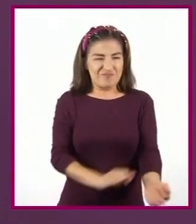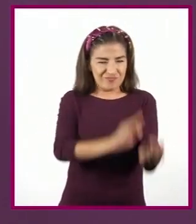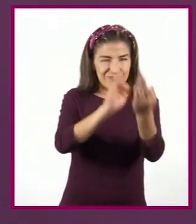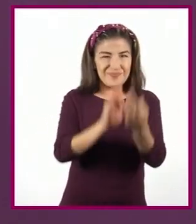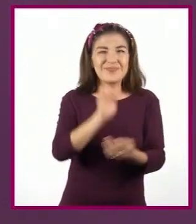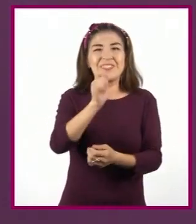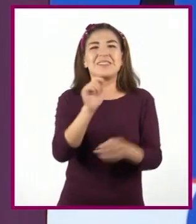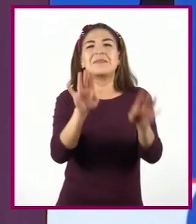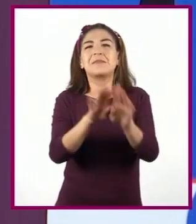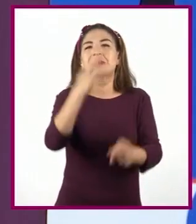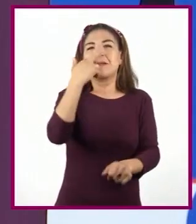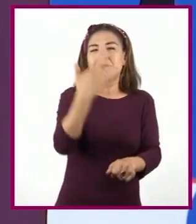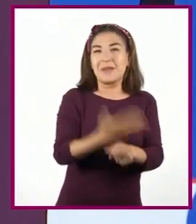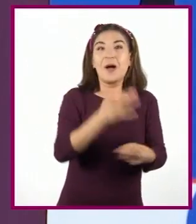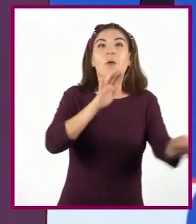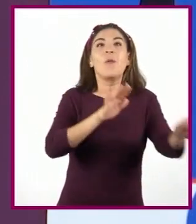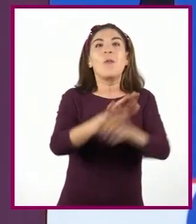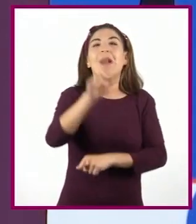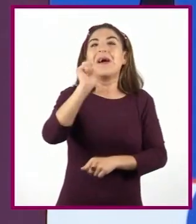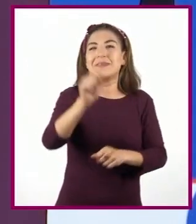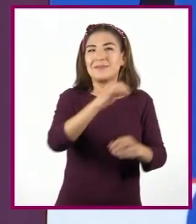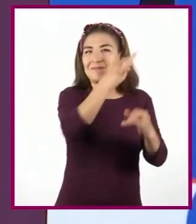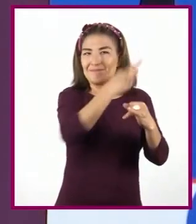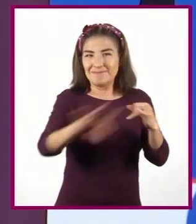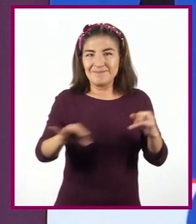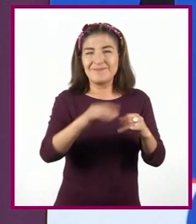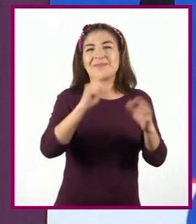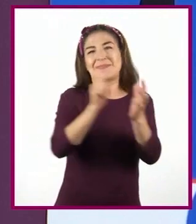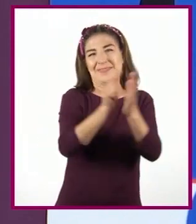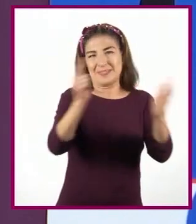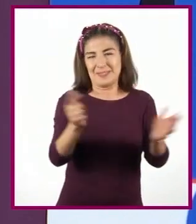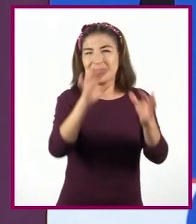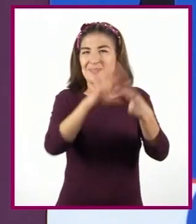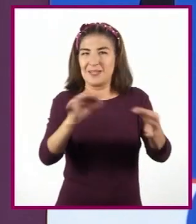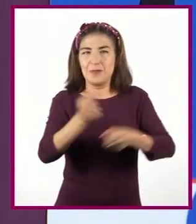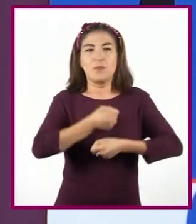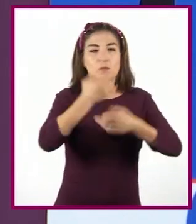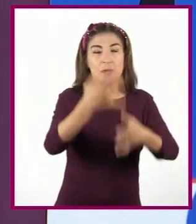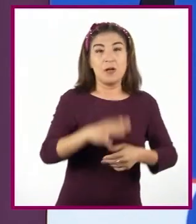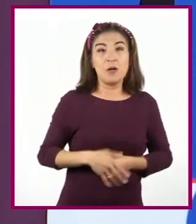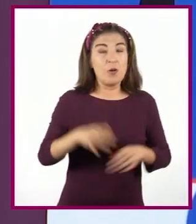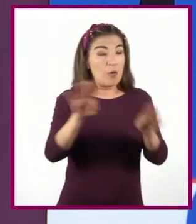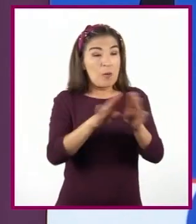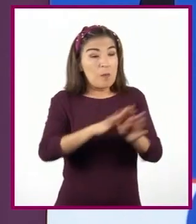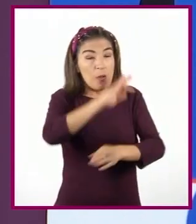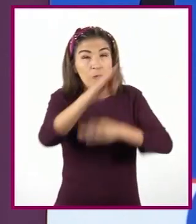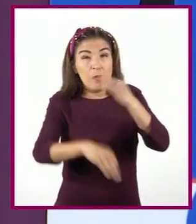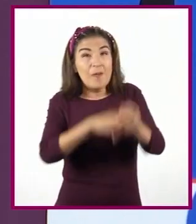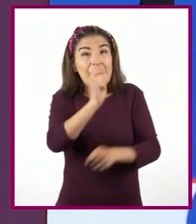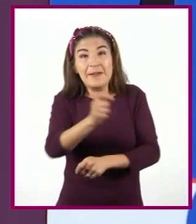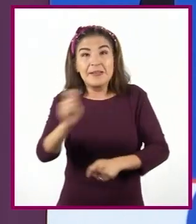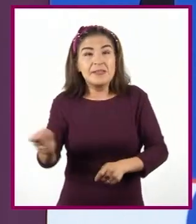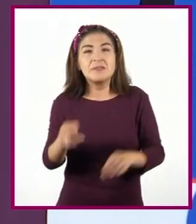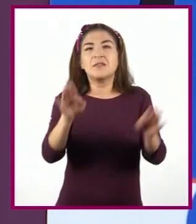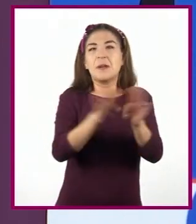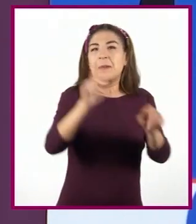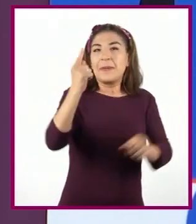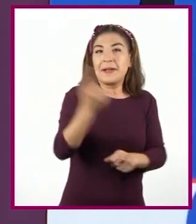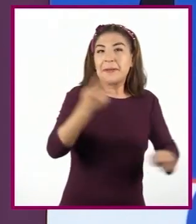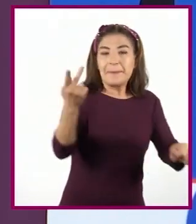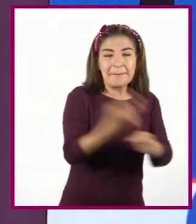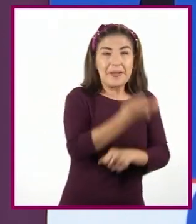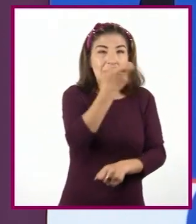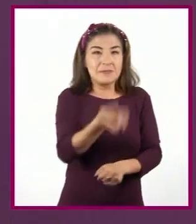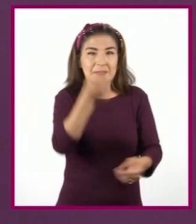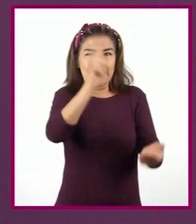un cierto resultado. Recuerden también que los cuentos no relatan todo lo que les pasa a los personajes o todo lo que sucede en el